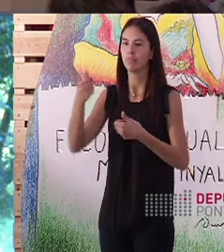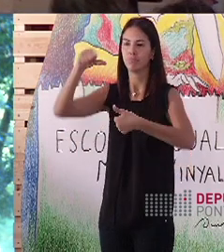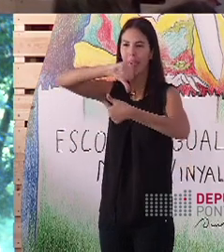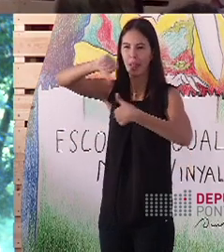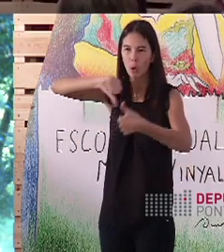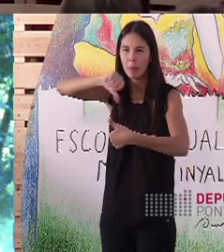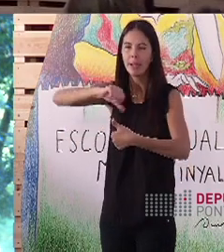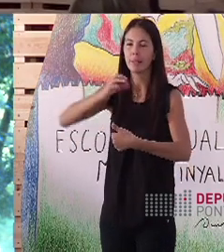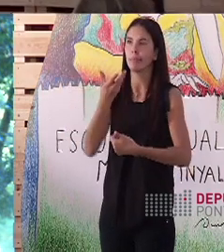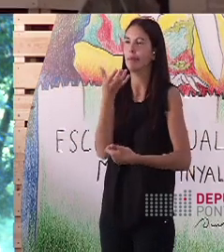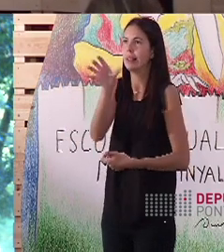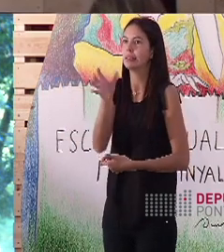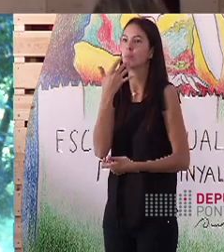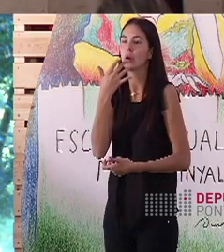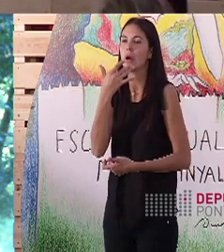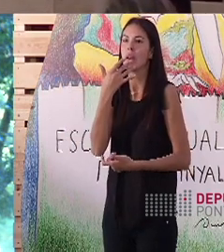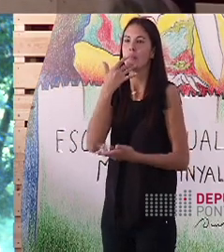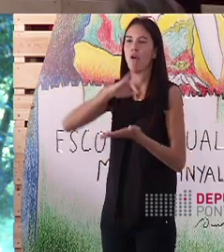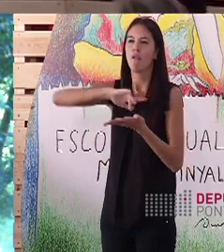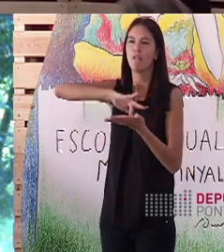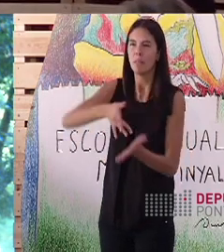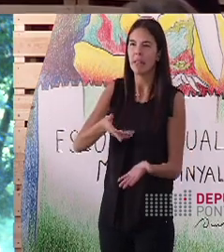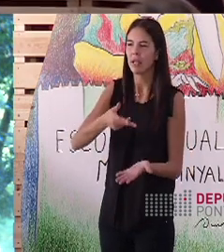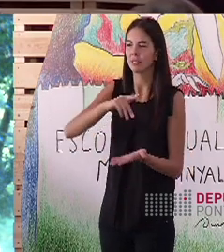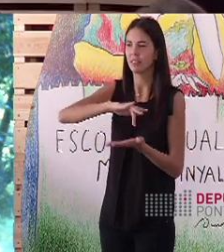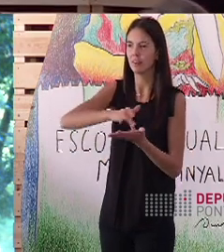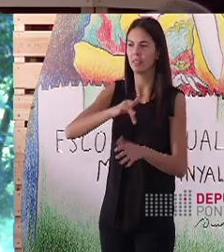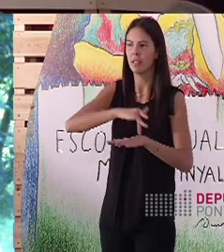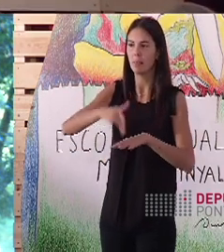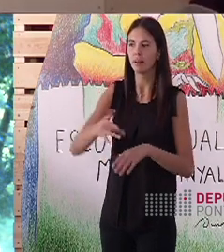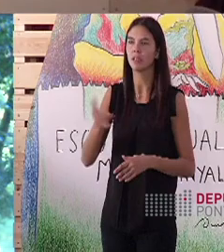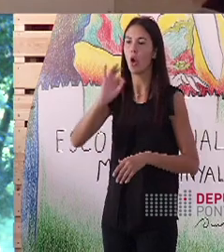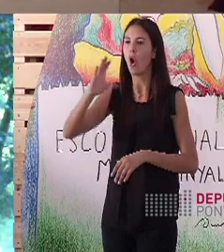Centroamérica, países como Filipinas, países como